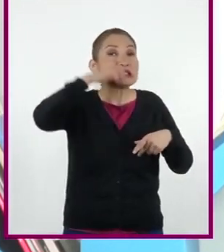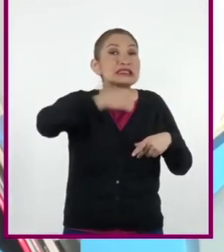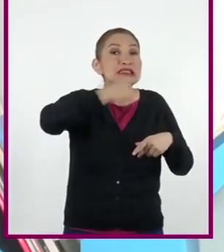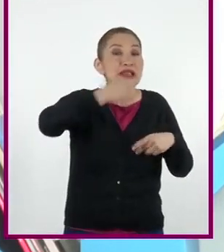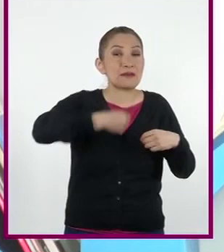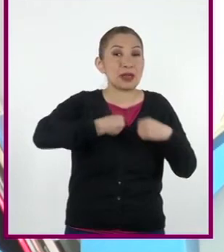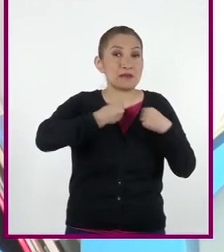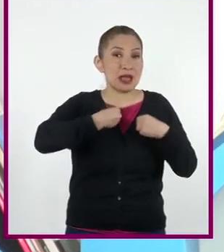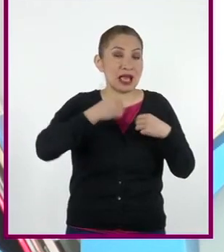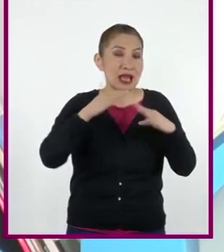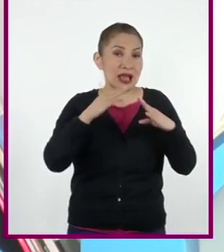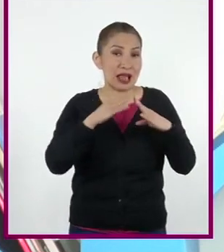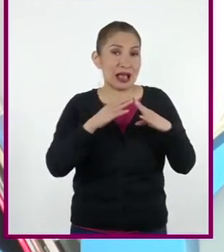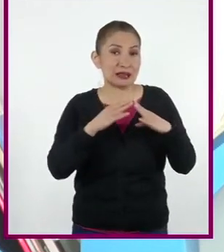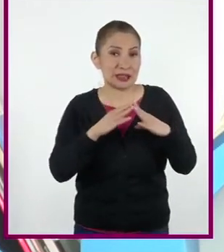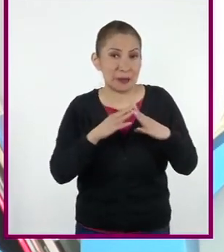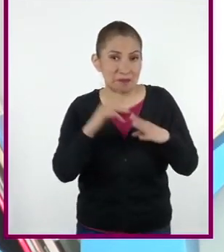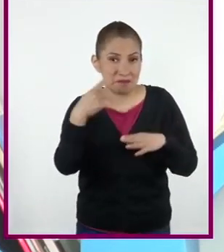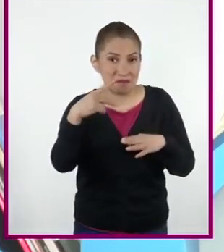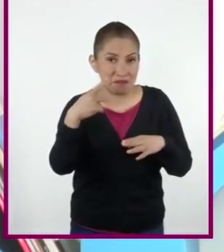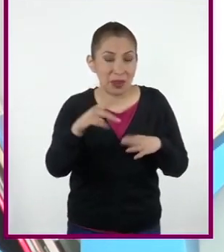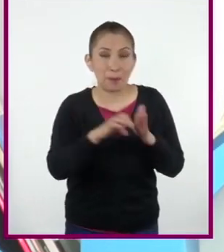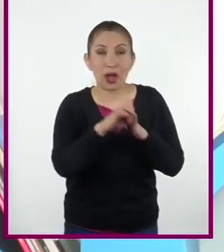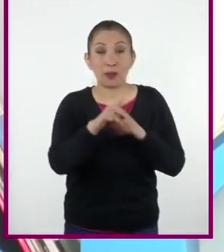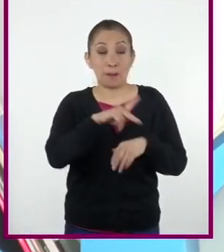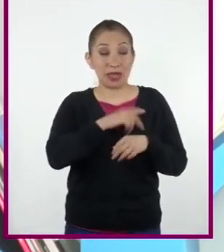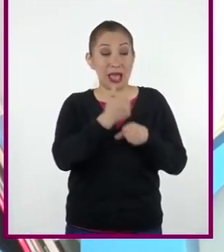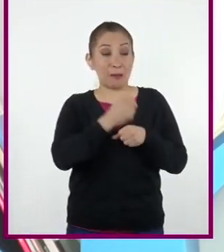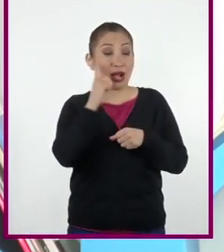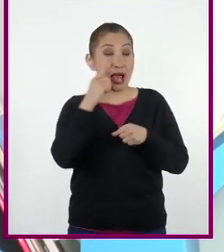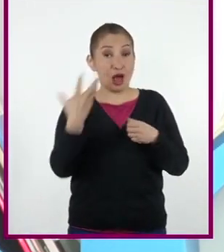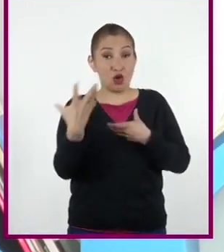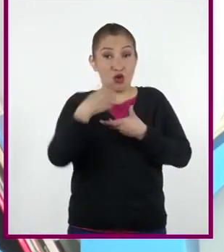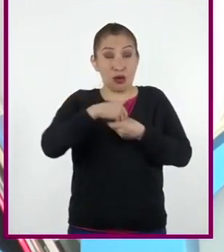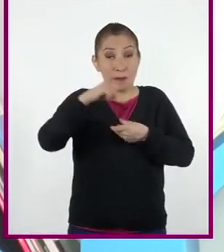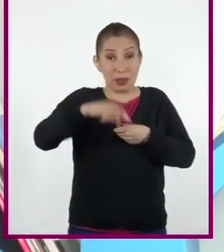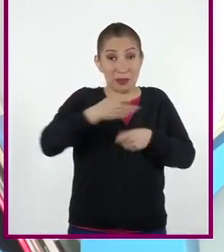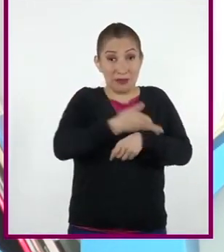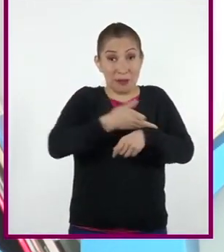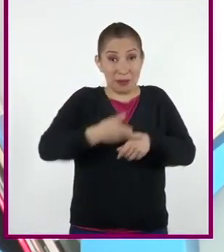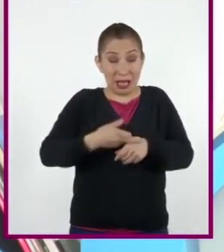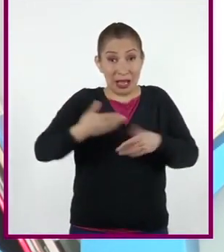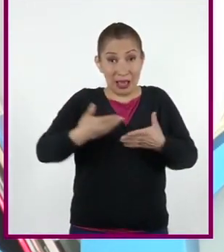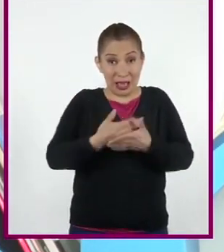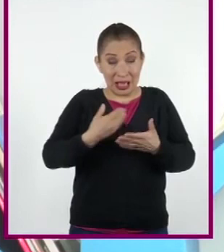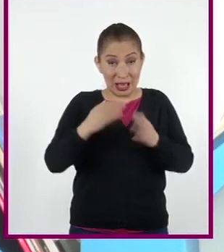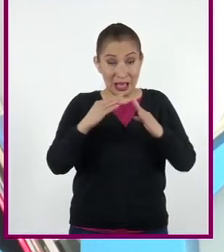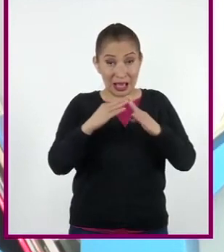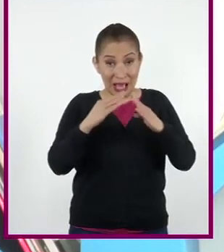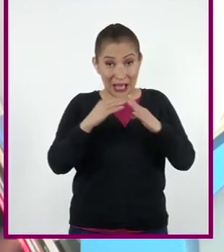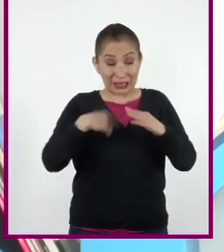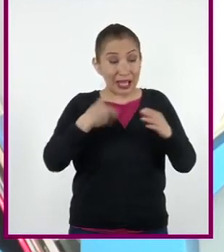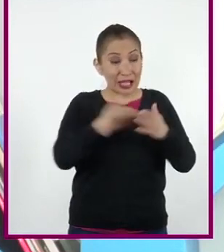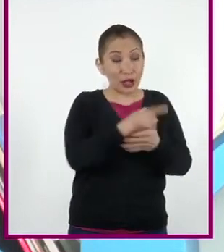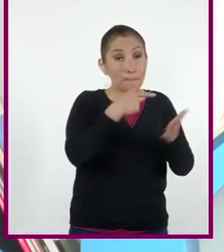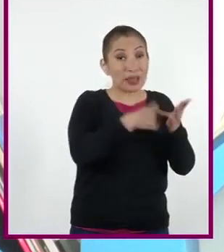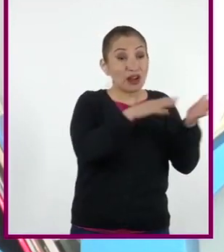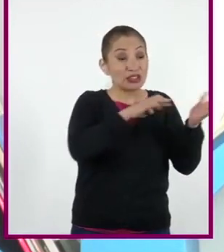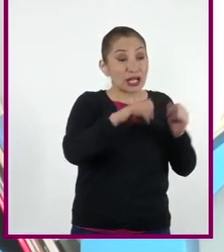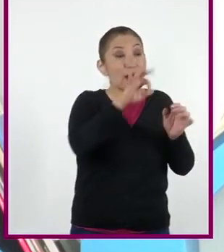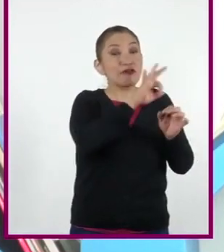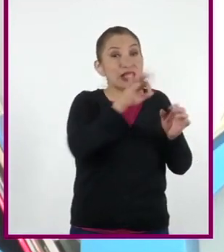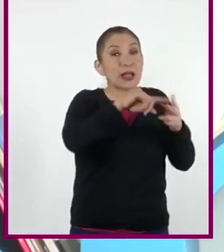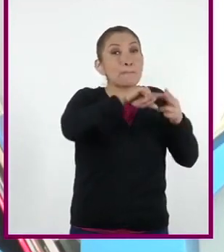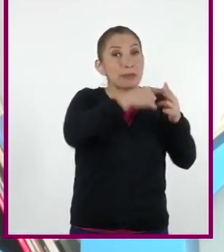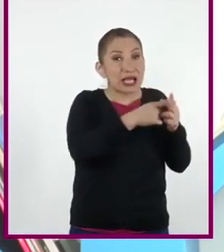habiten con ustedes. Por ejemplo, si mi abuelita vive conmigo y nació en 1900, en esa fecha